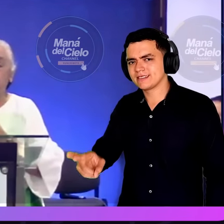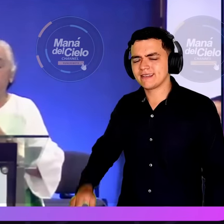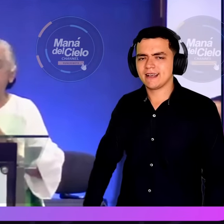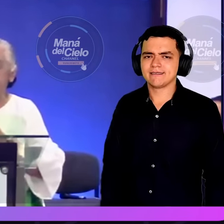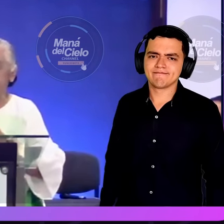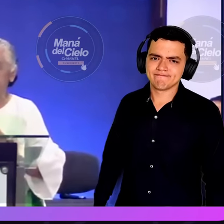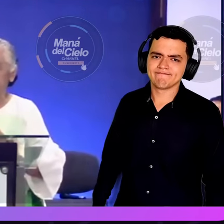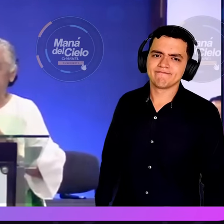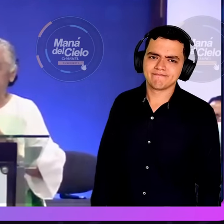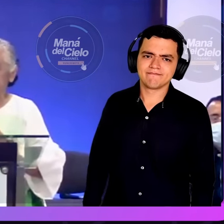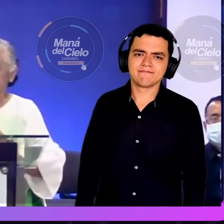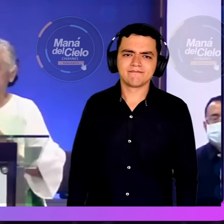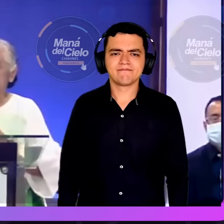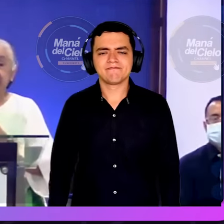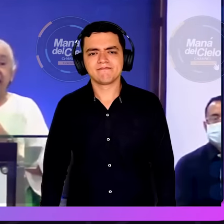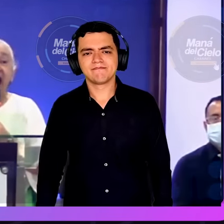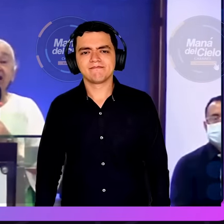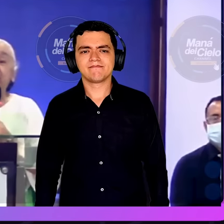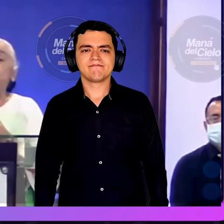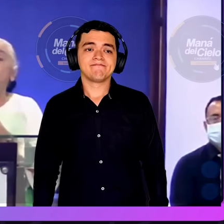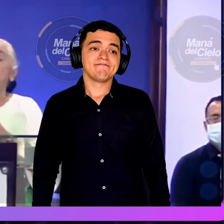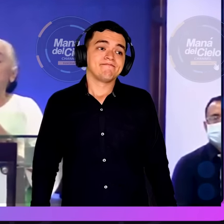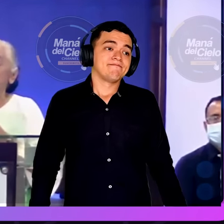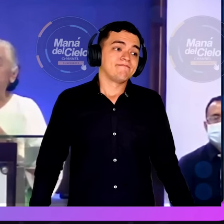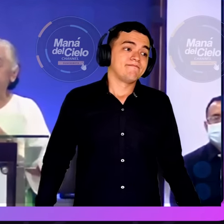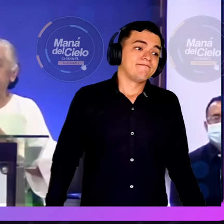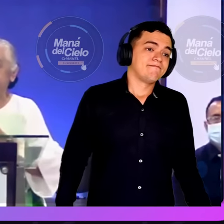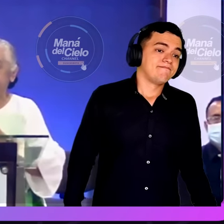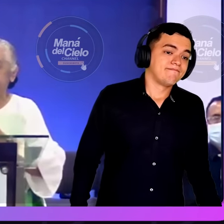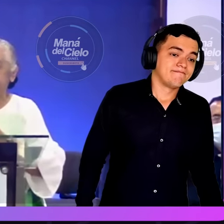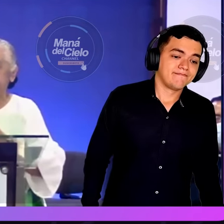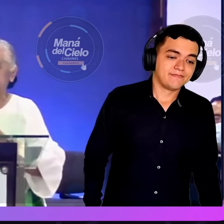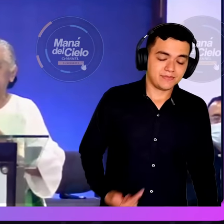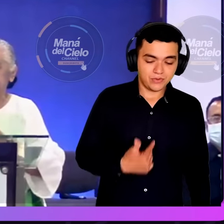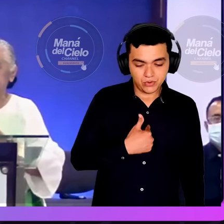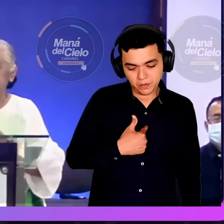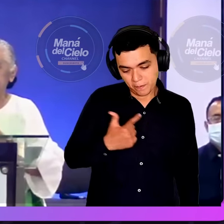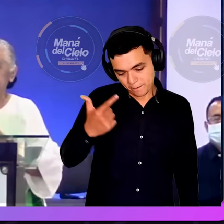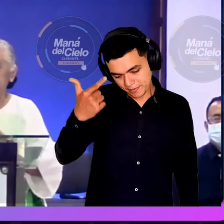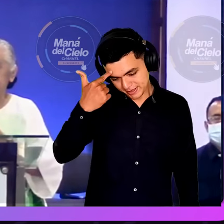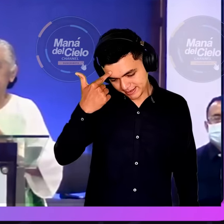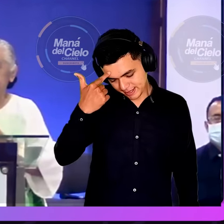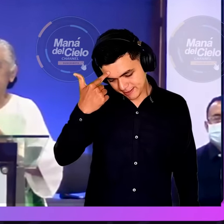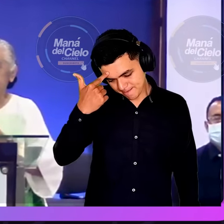¡Grande es tu fe! ¡Se ha hecho como tú crees!